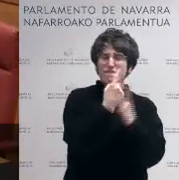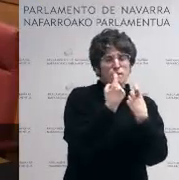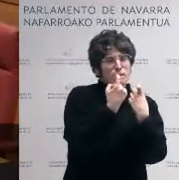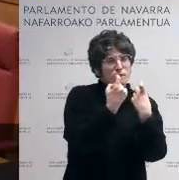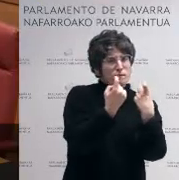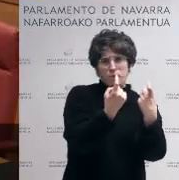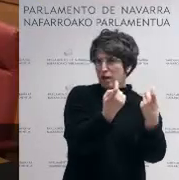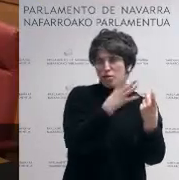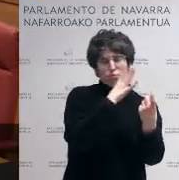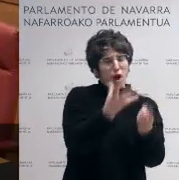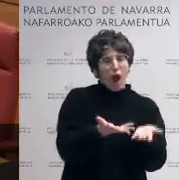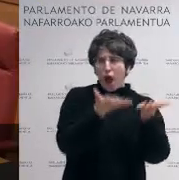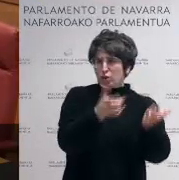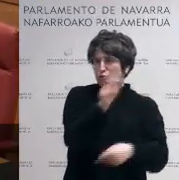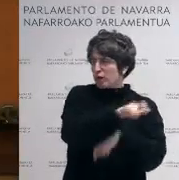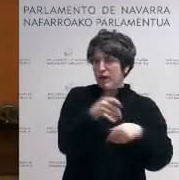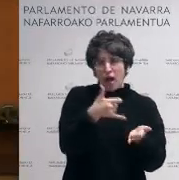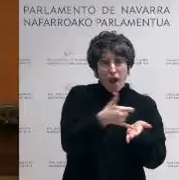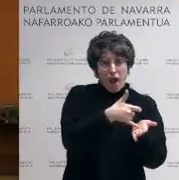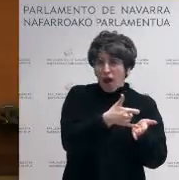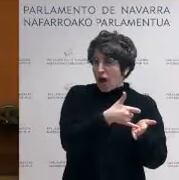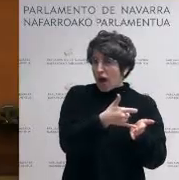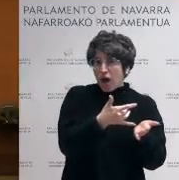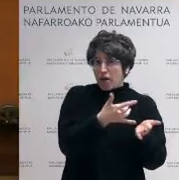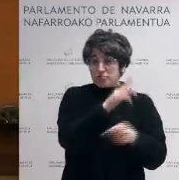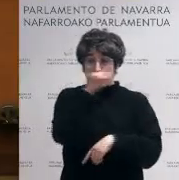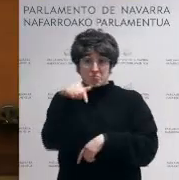para ayudar a los más vulnerables y en Navarra no?